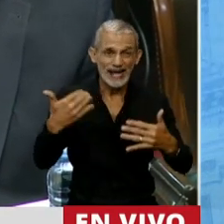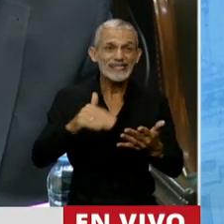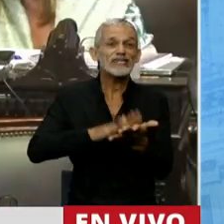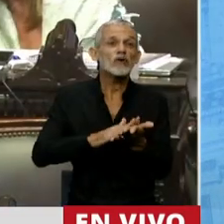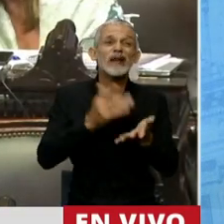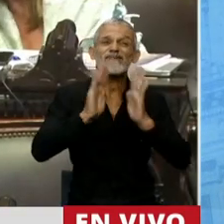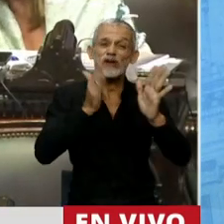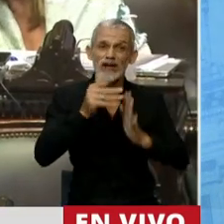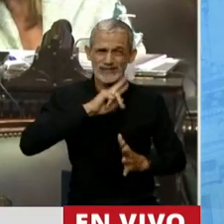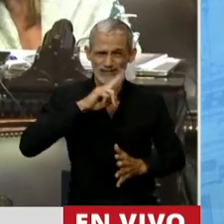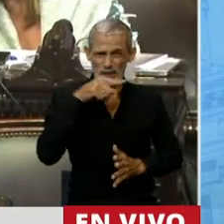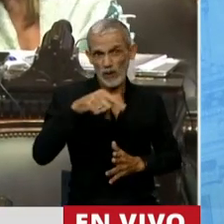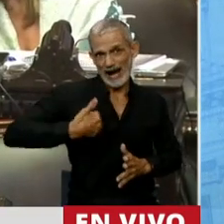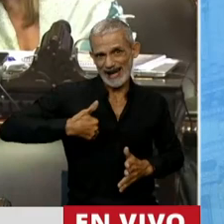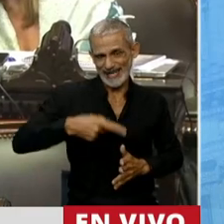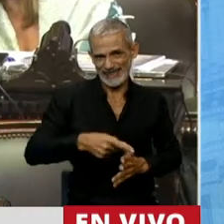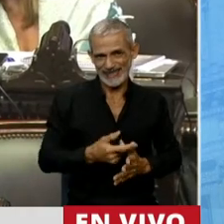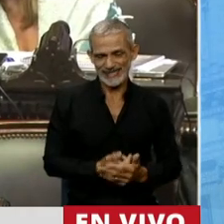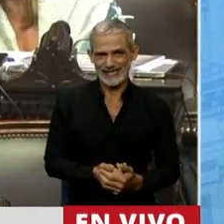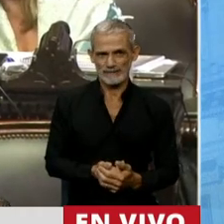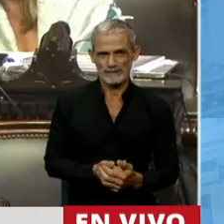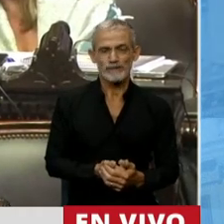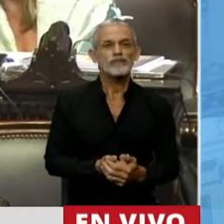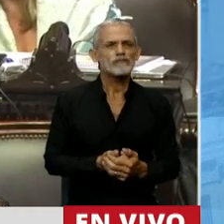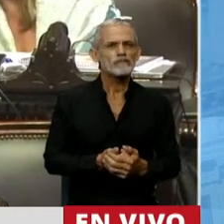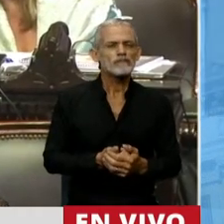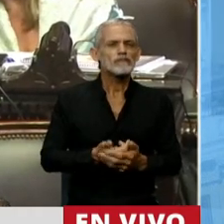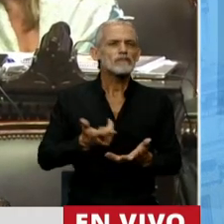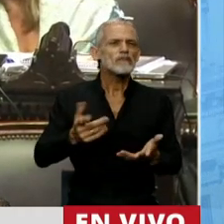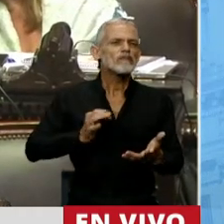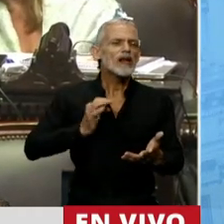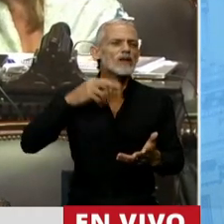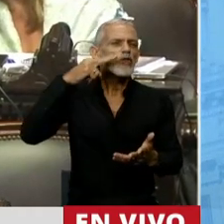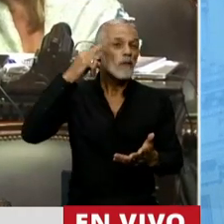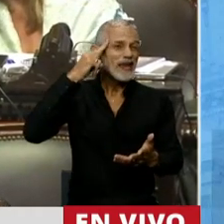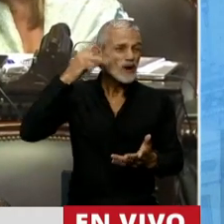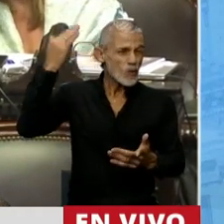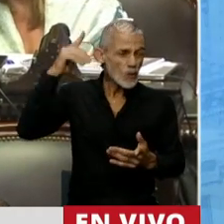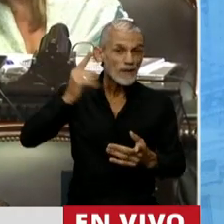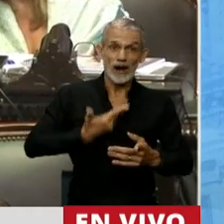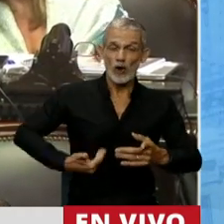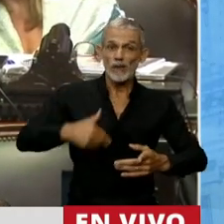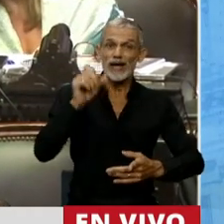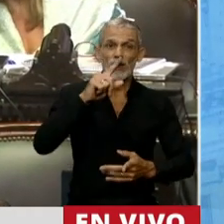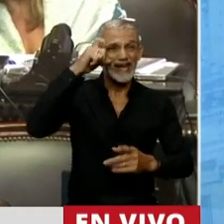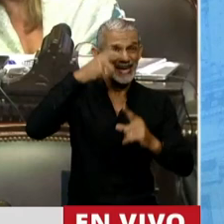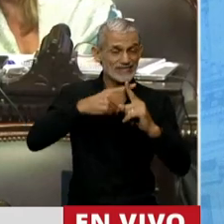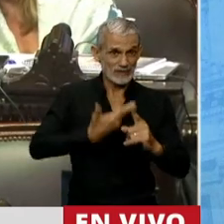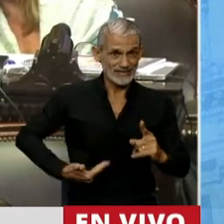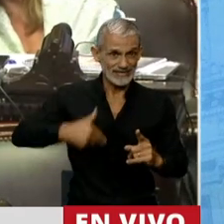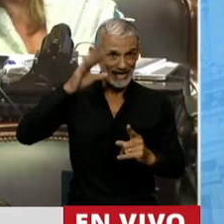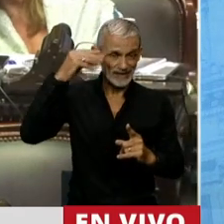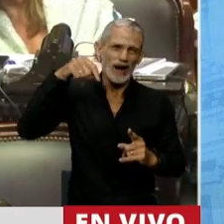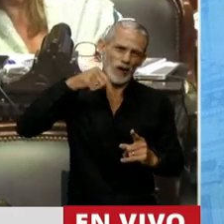la violencia de género en nuestro país. Miren, en el año 2009 el gobierno de la expresidenta